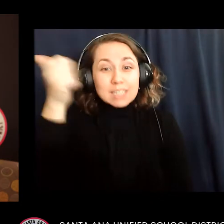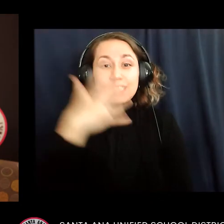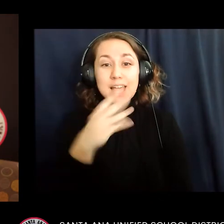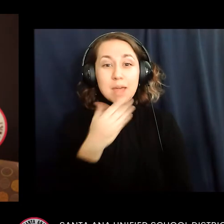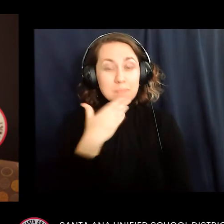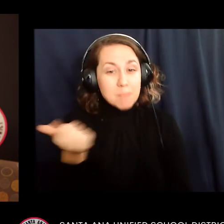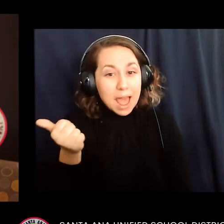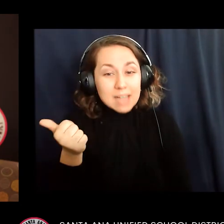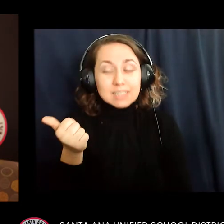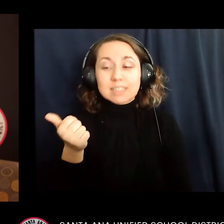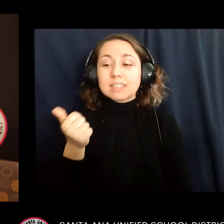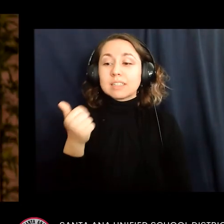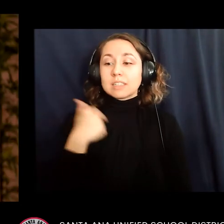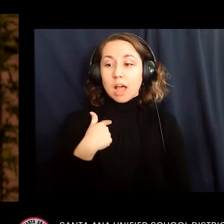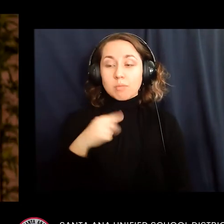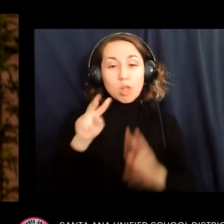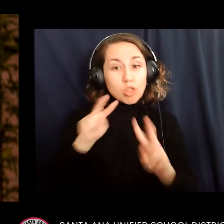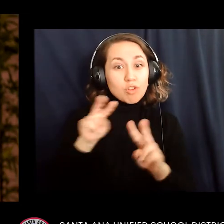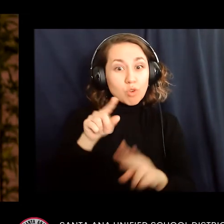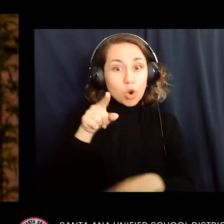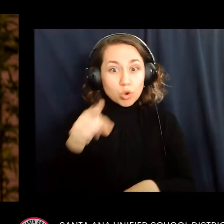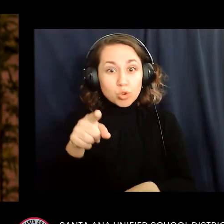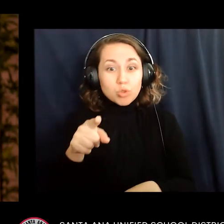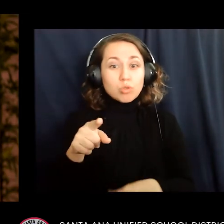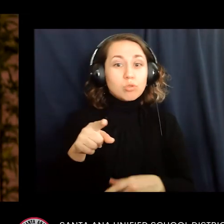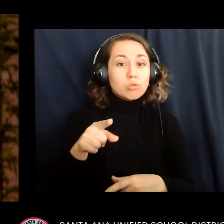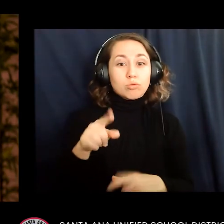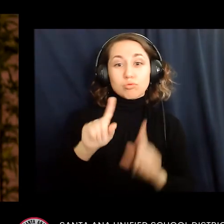y cuando vayan al colegio y universidad, espero que